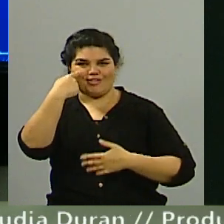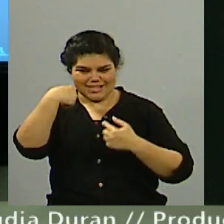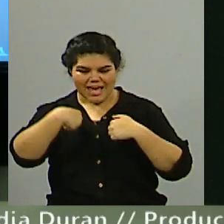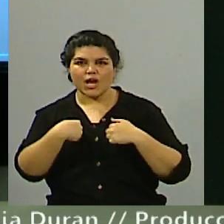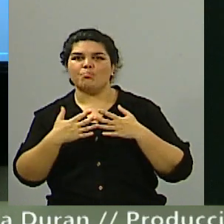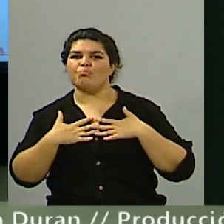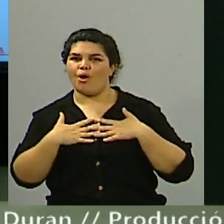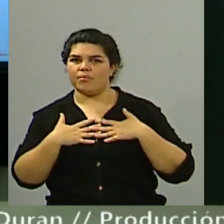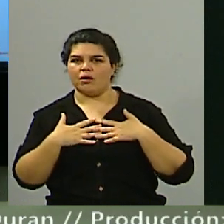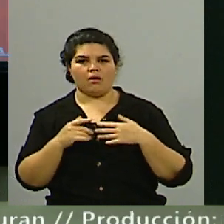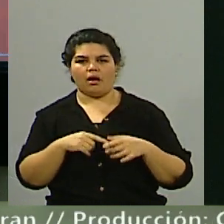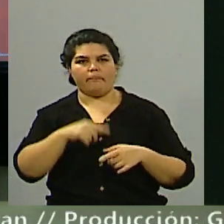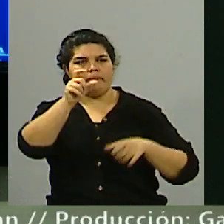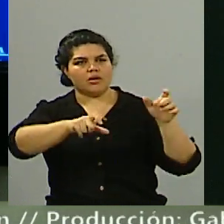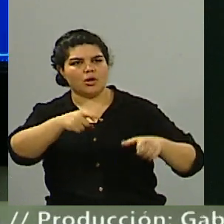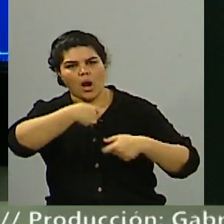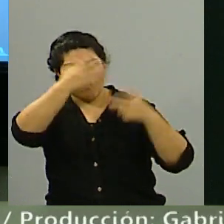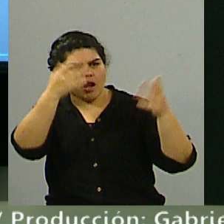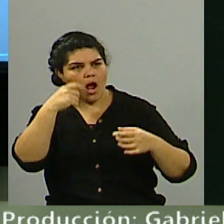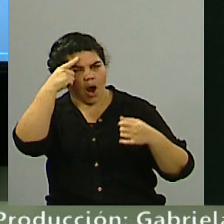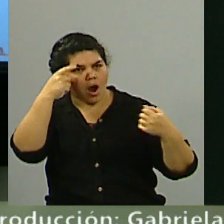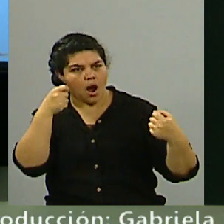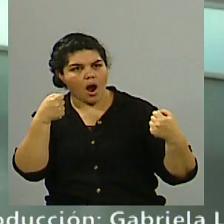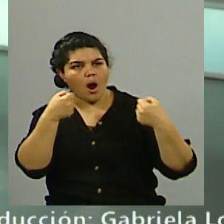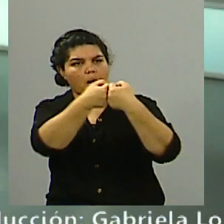nos cruce o alguno que no esté de acuerdo con lo que decimos nosotros.